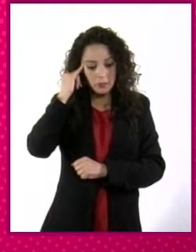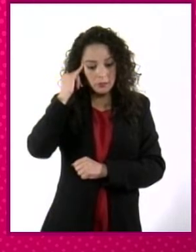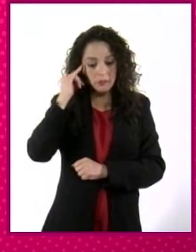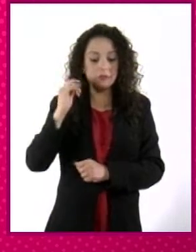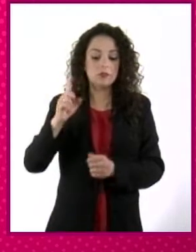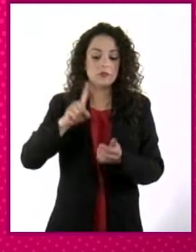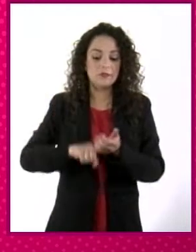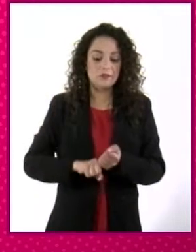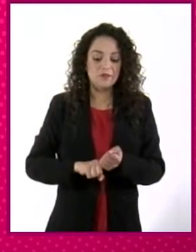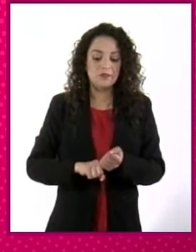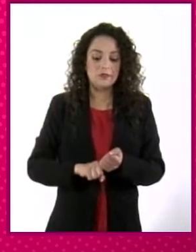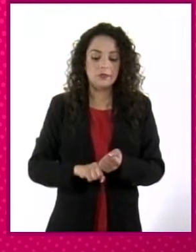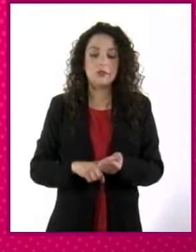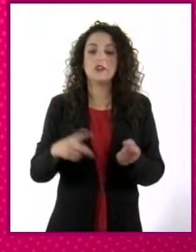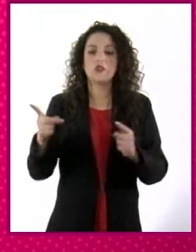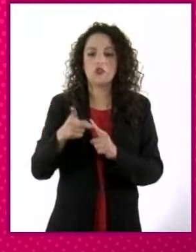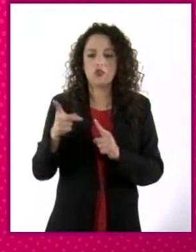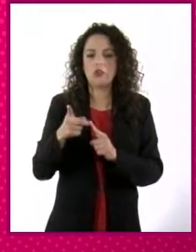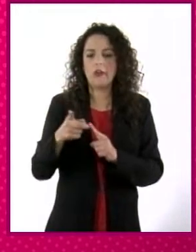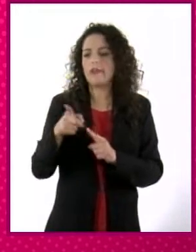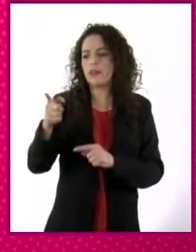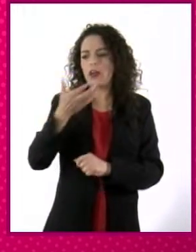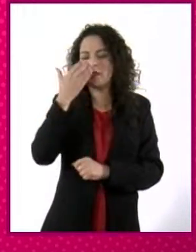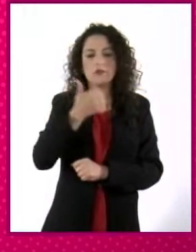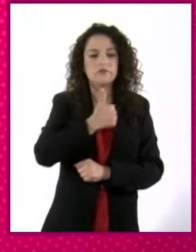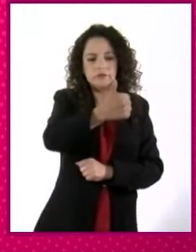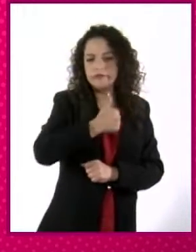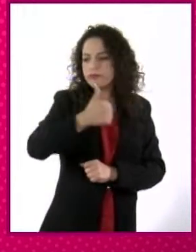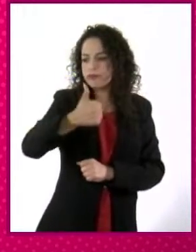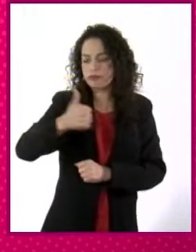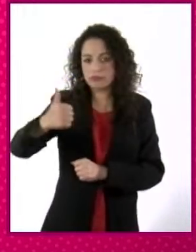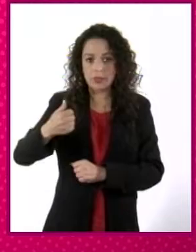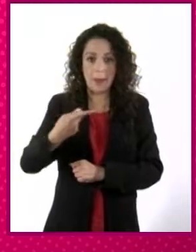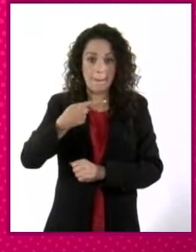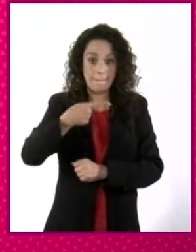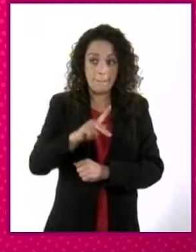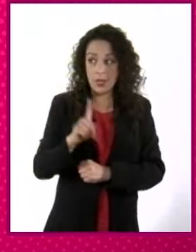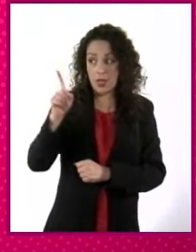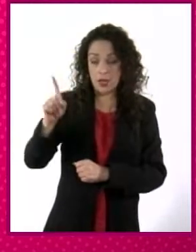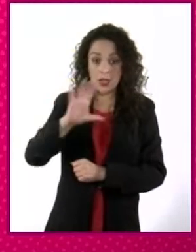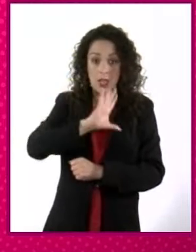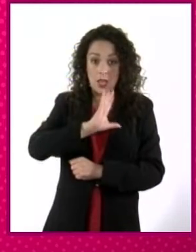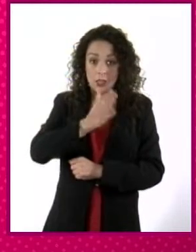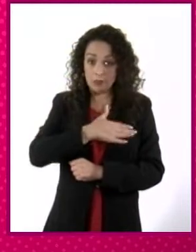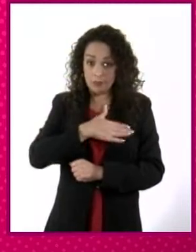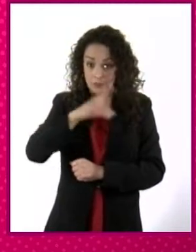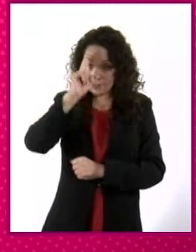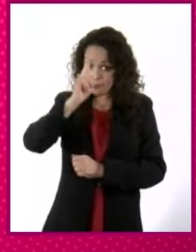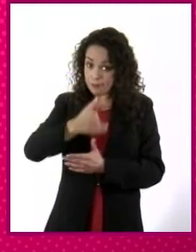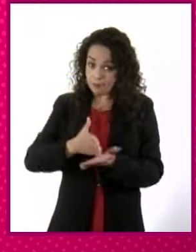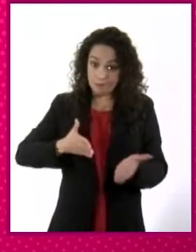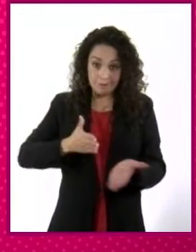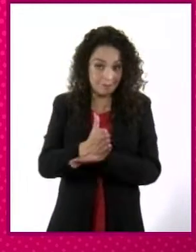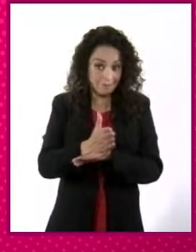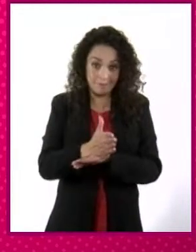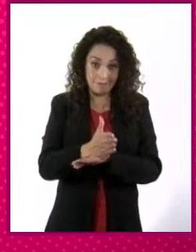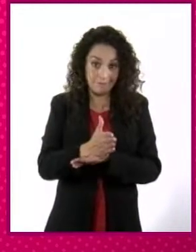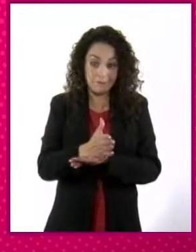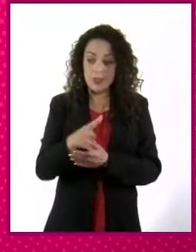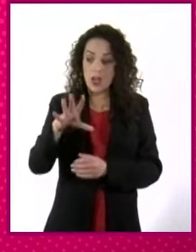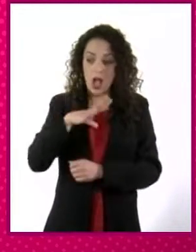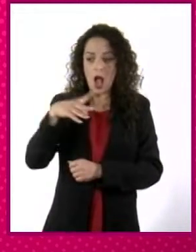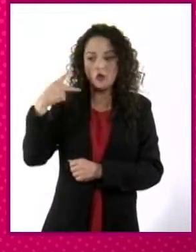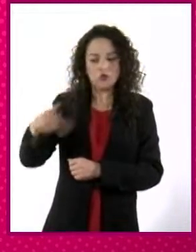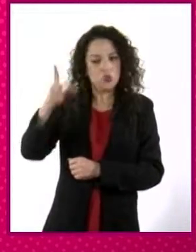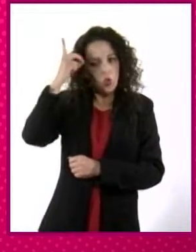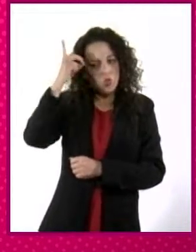reductos donde ellos salían y entraban, obviamente, pero los españoles tenían prohibido entrar. Tenían sus propias tierras, muchas de las que